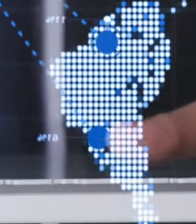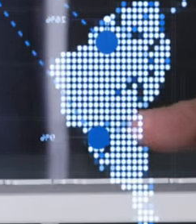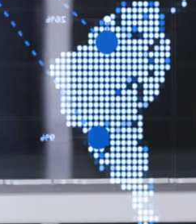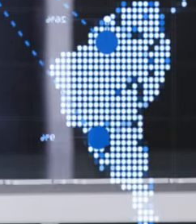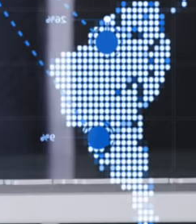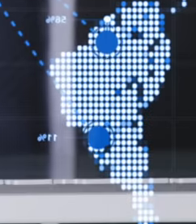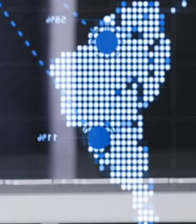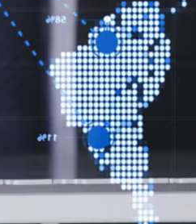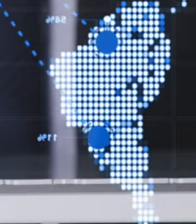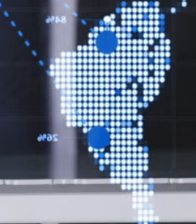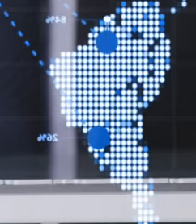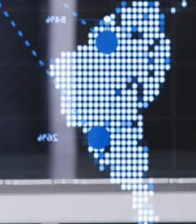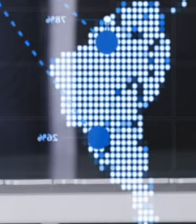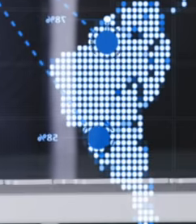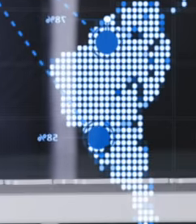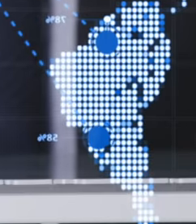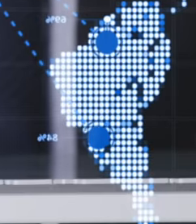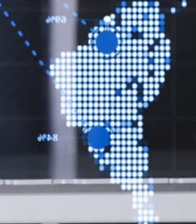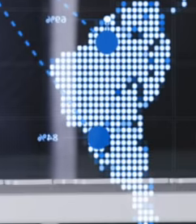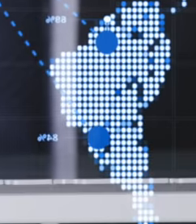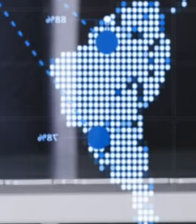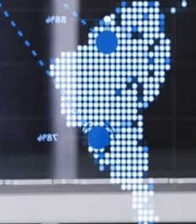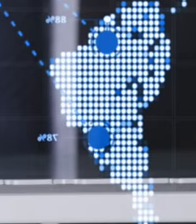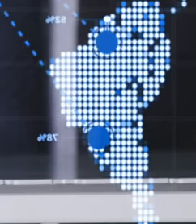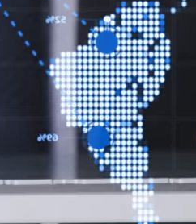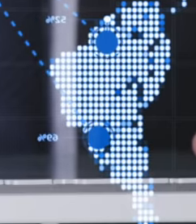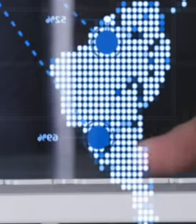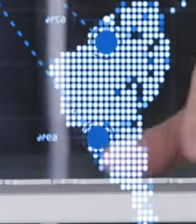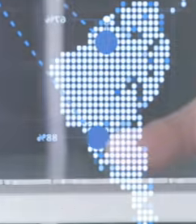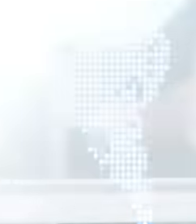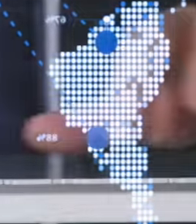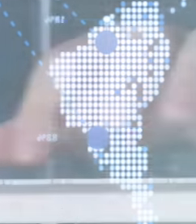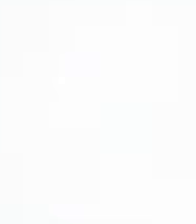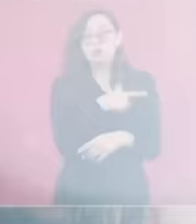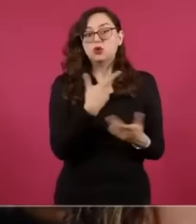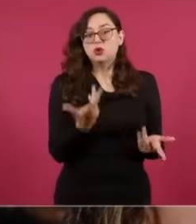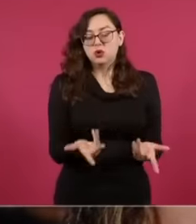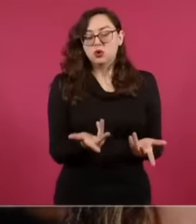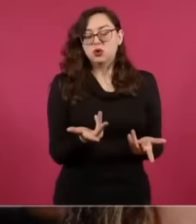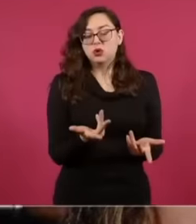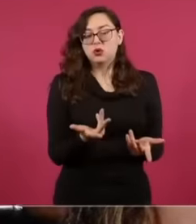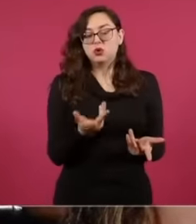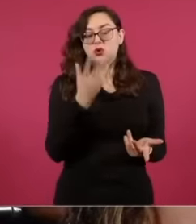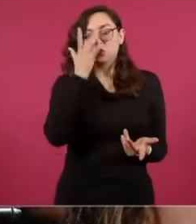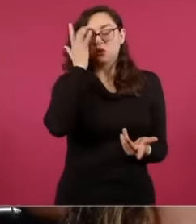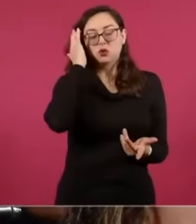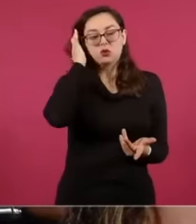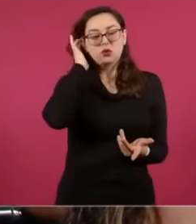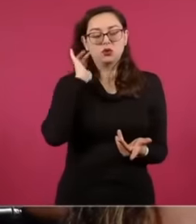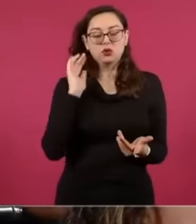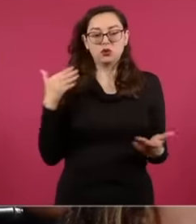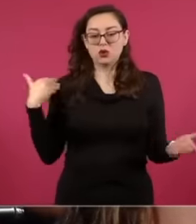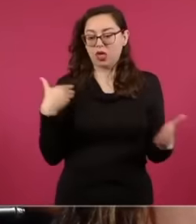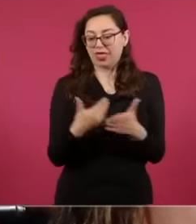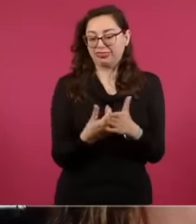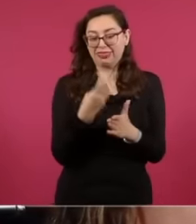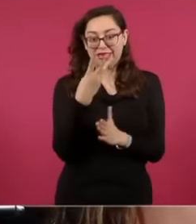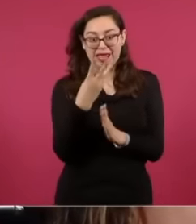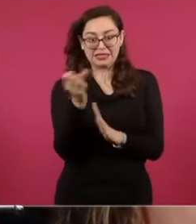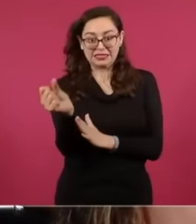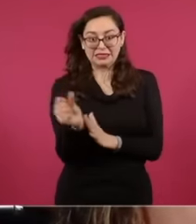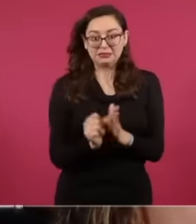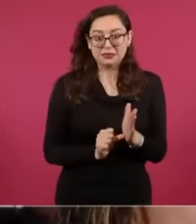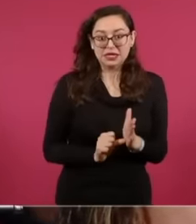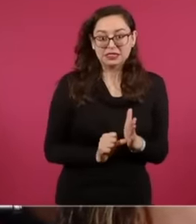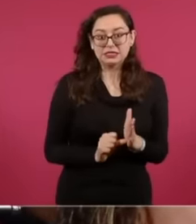días. También dice que Warren Buffett vendió más acciones en los últimos en el último trimestre que